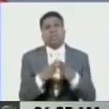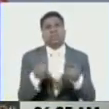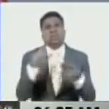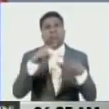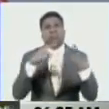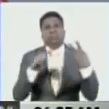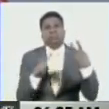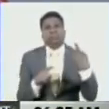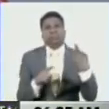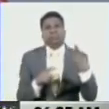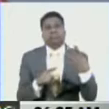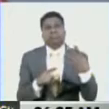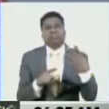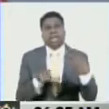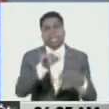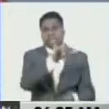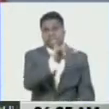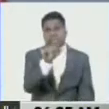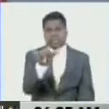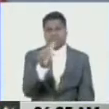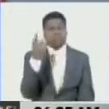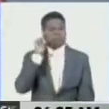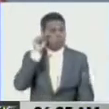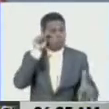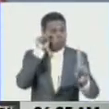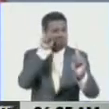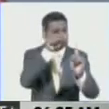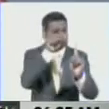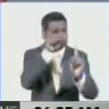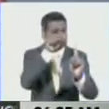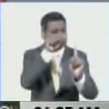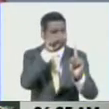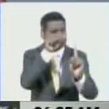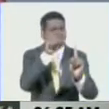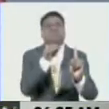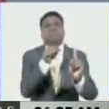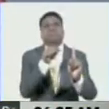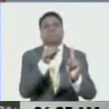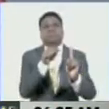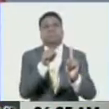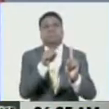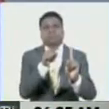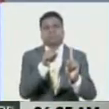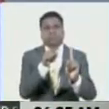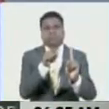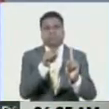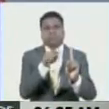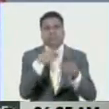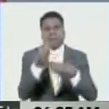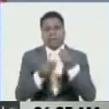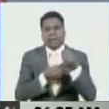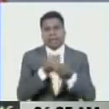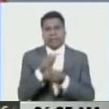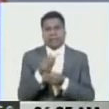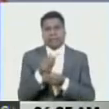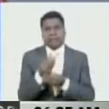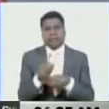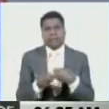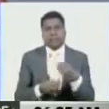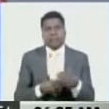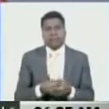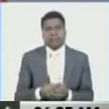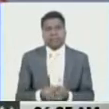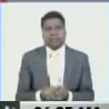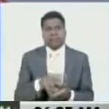estrategias y de nuestros objetivos están inscritos en el marco de